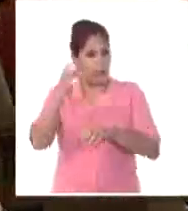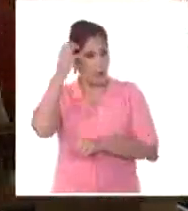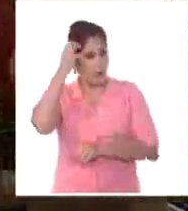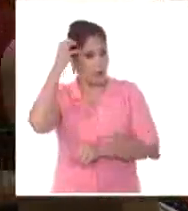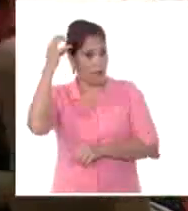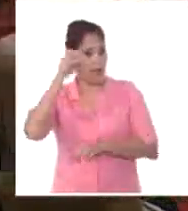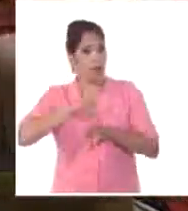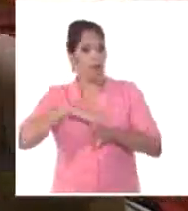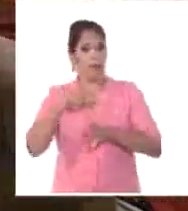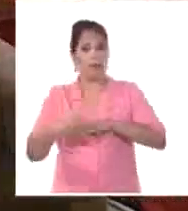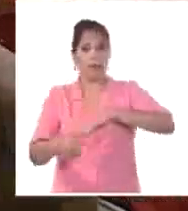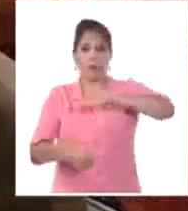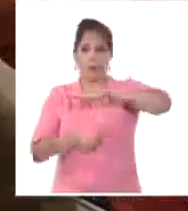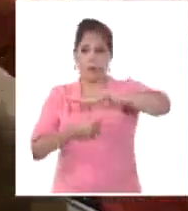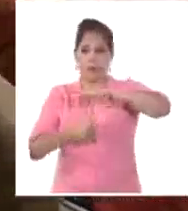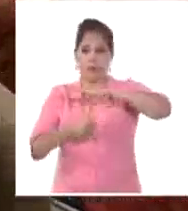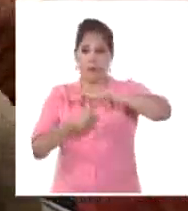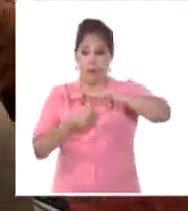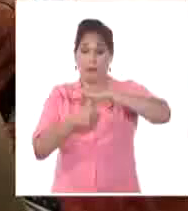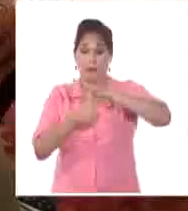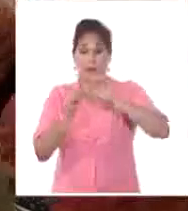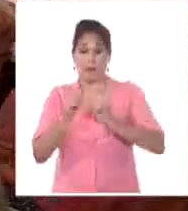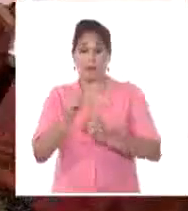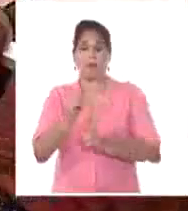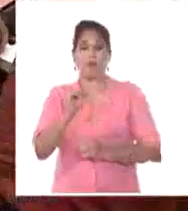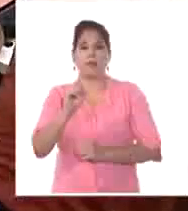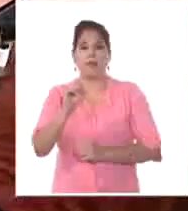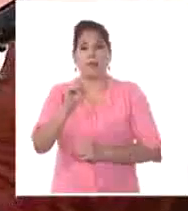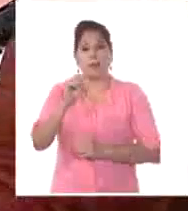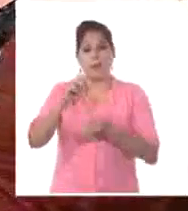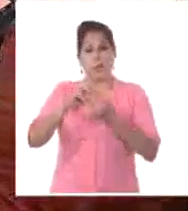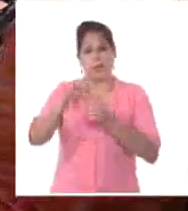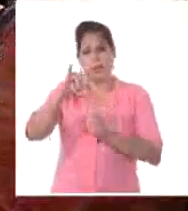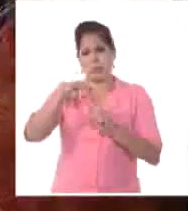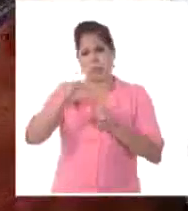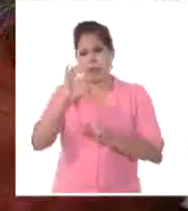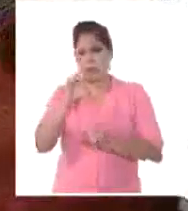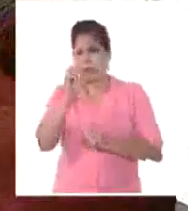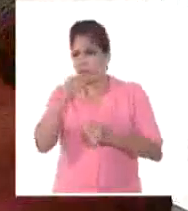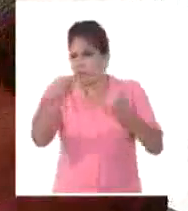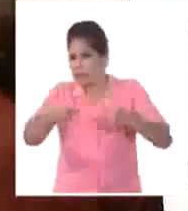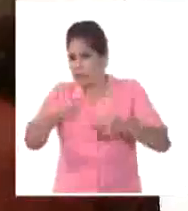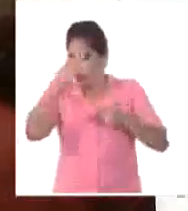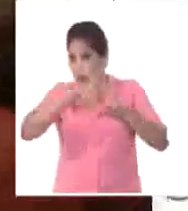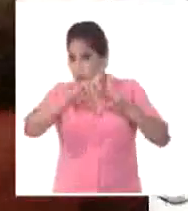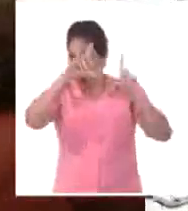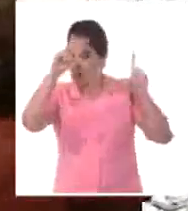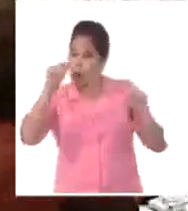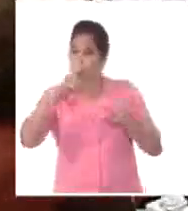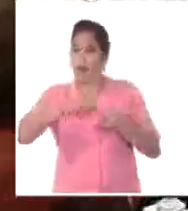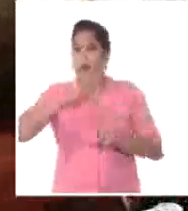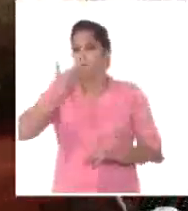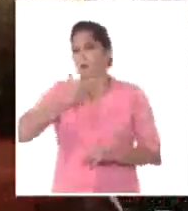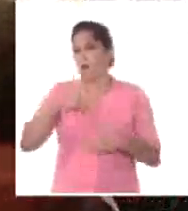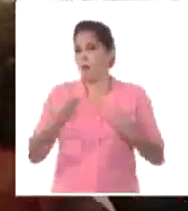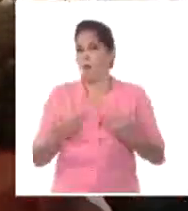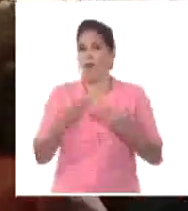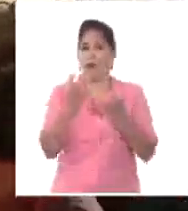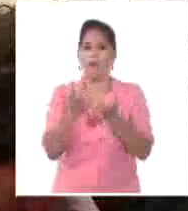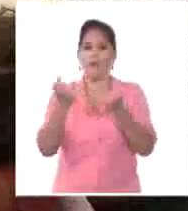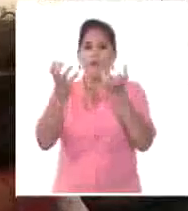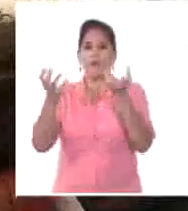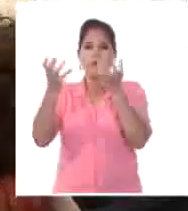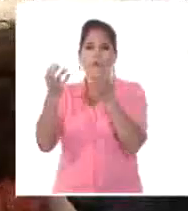más tarde presidente de la Unión, John Quincy Adams, dejara definida para Cuba su teoría de la fruta